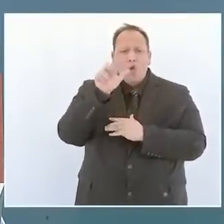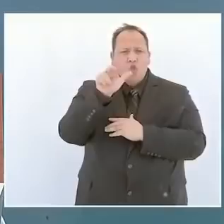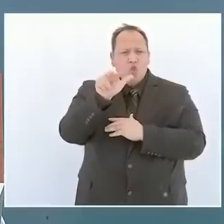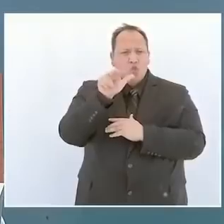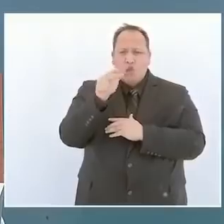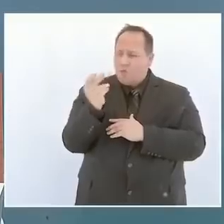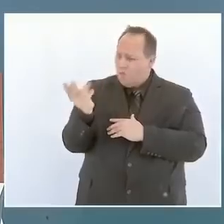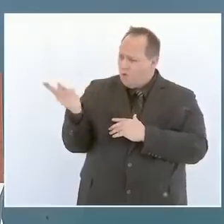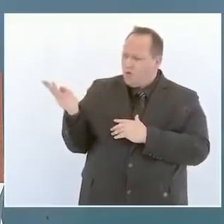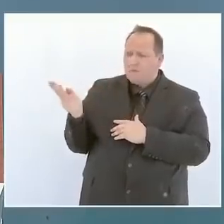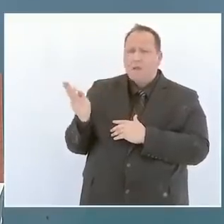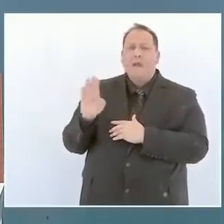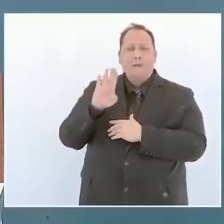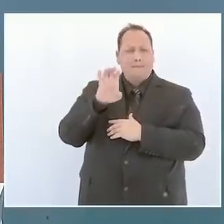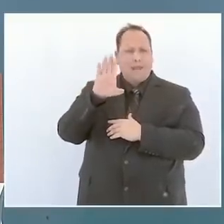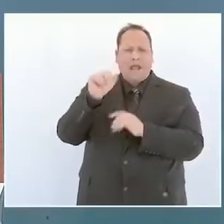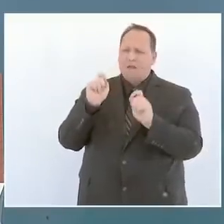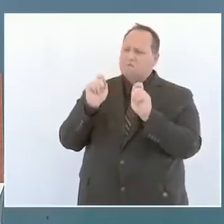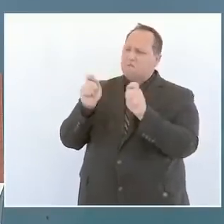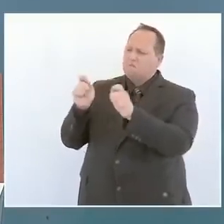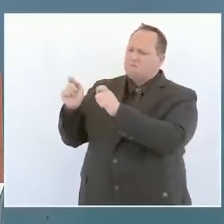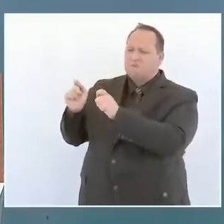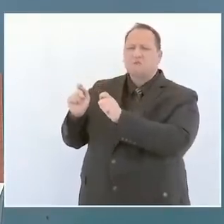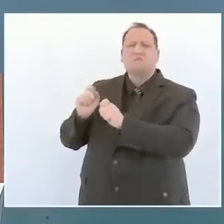1,418 que tienen beca,